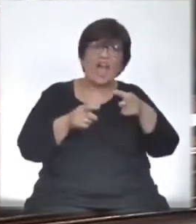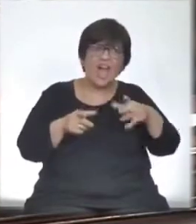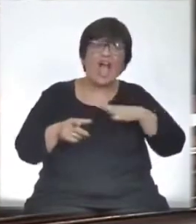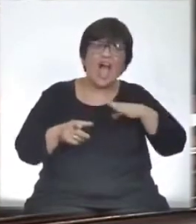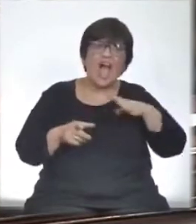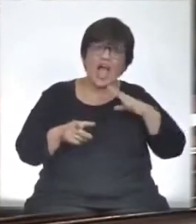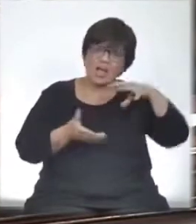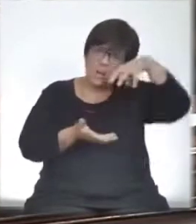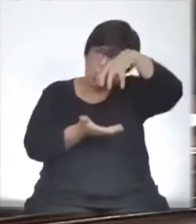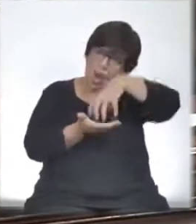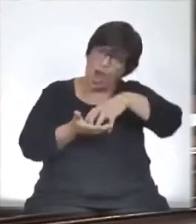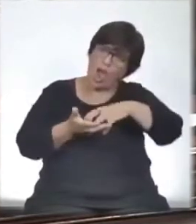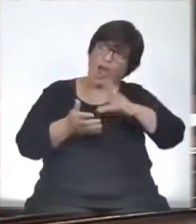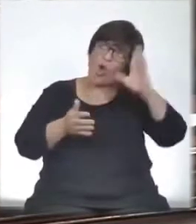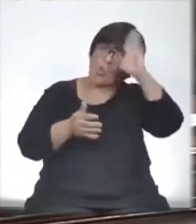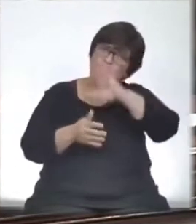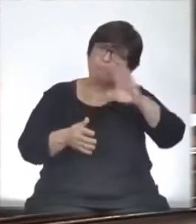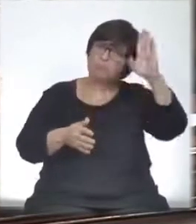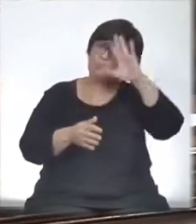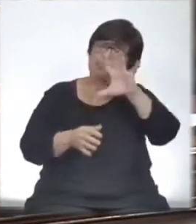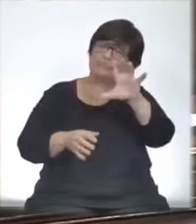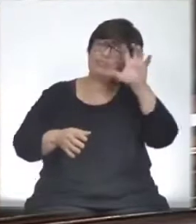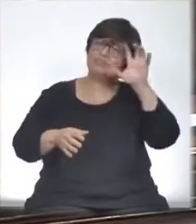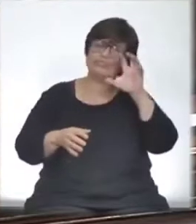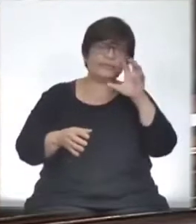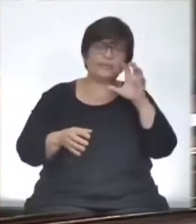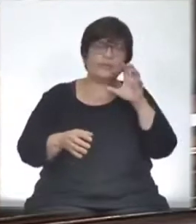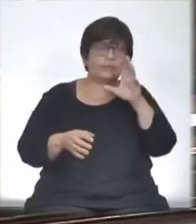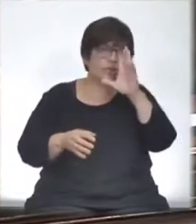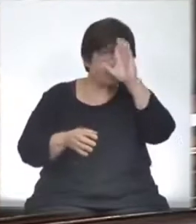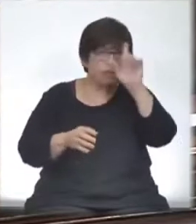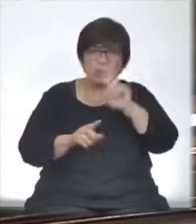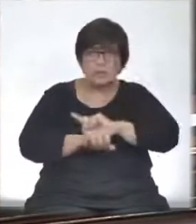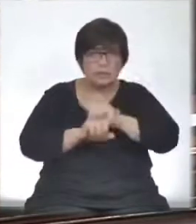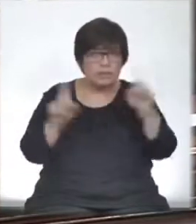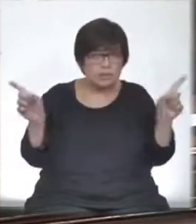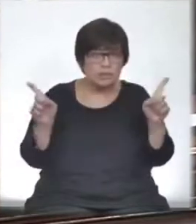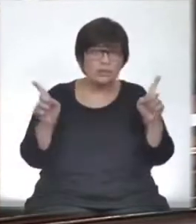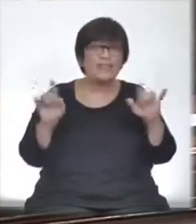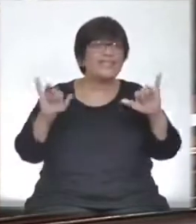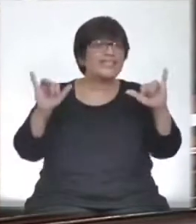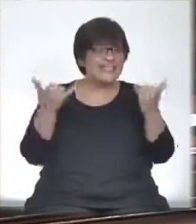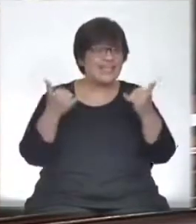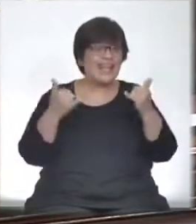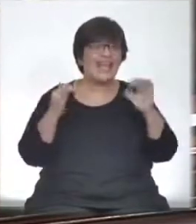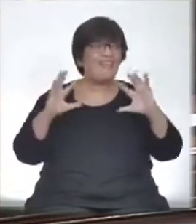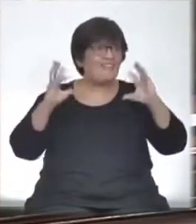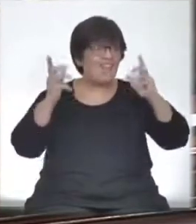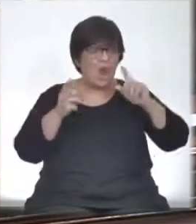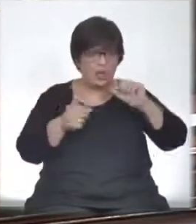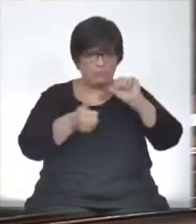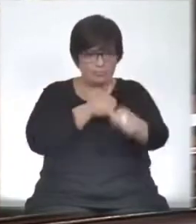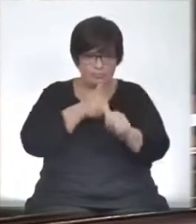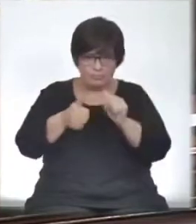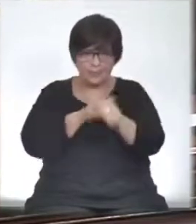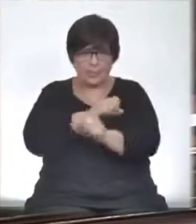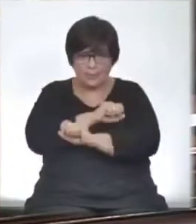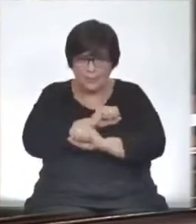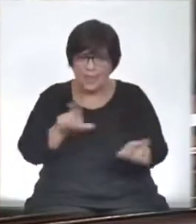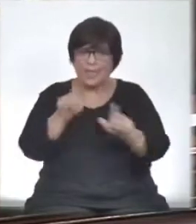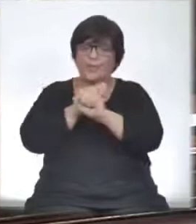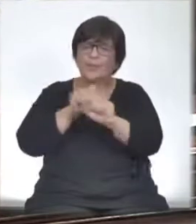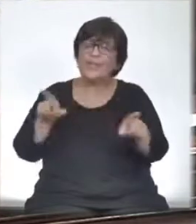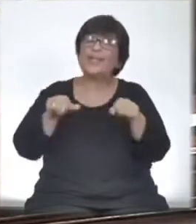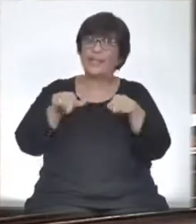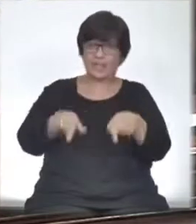algún memorial? ¿No hemos aprendido de que la violencia engendra violencia? Porque